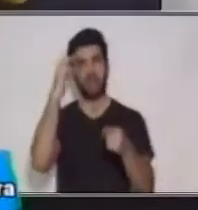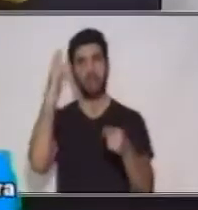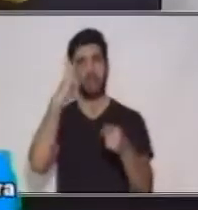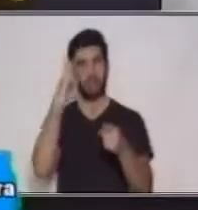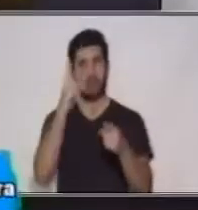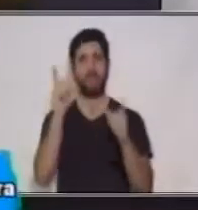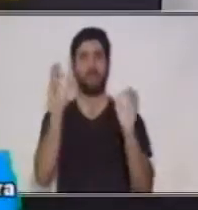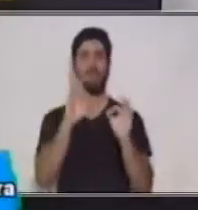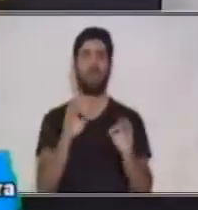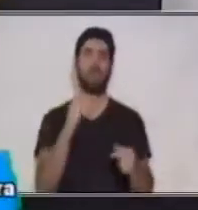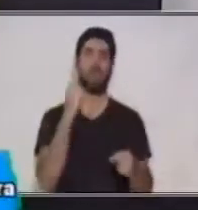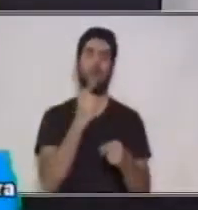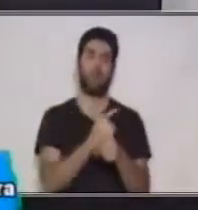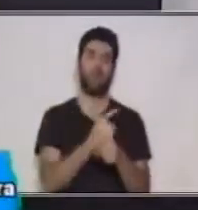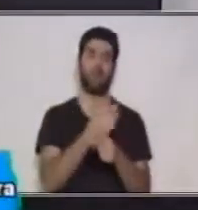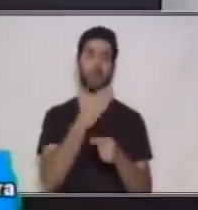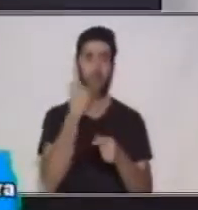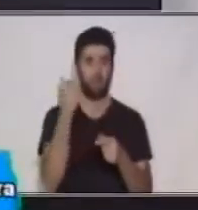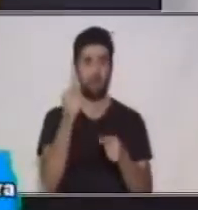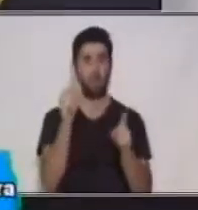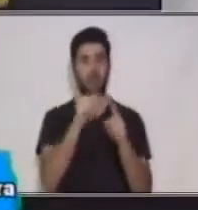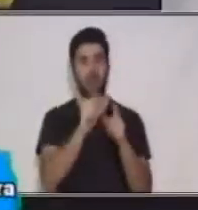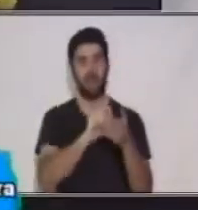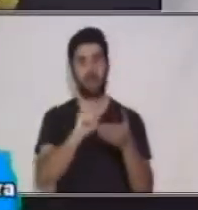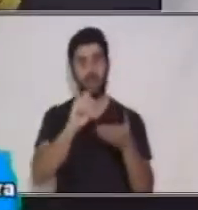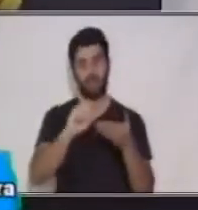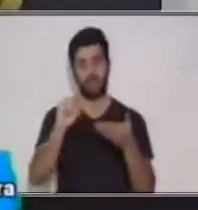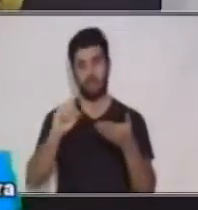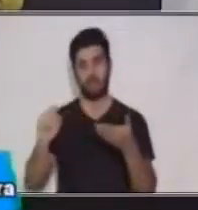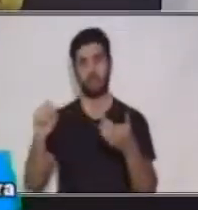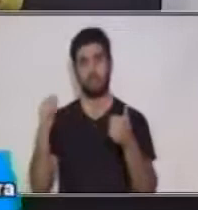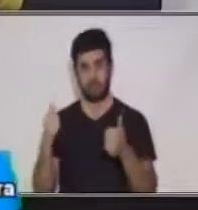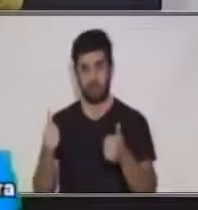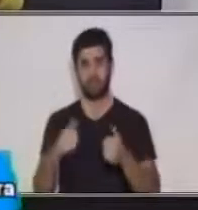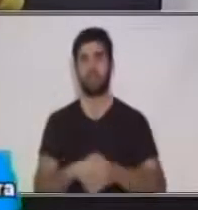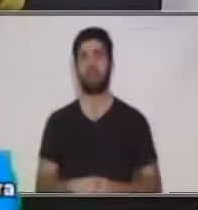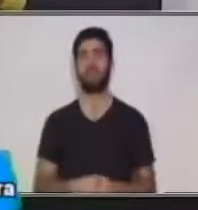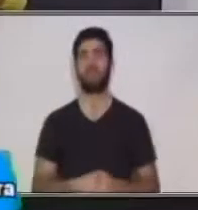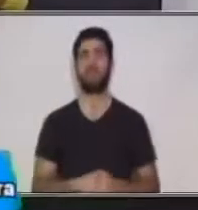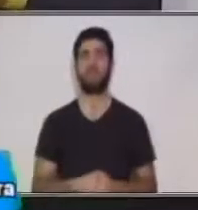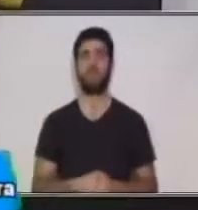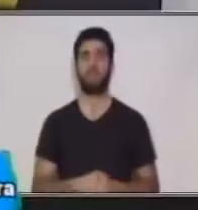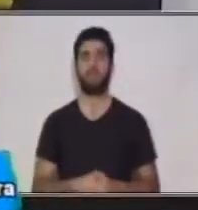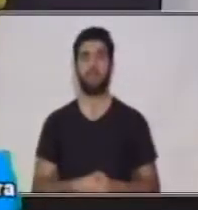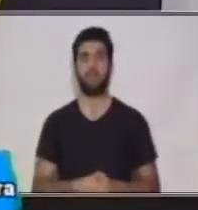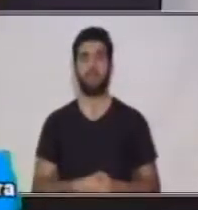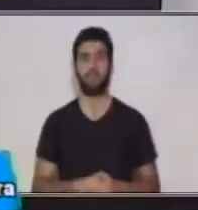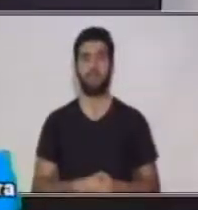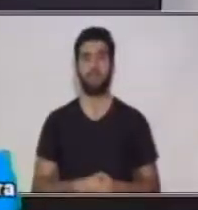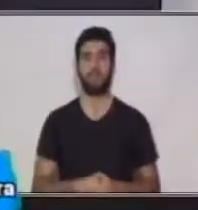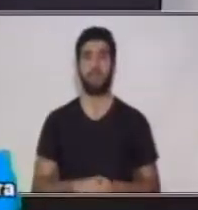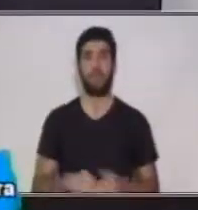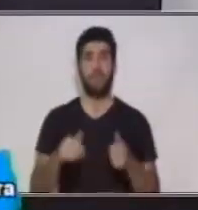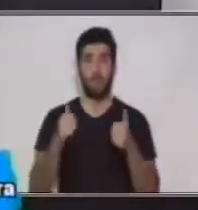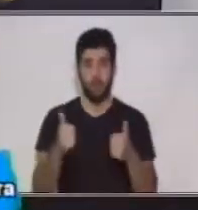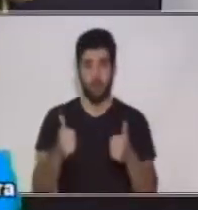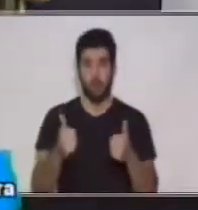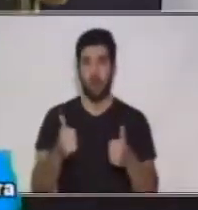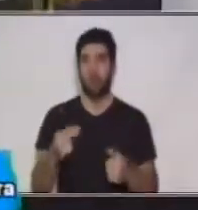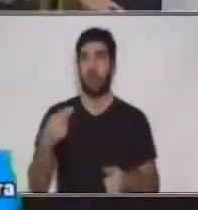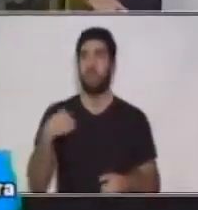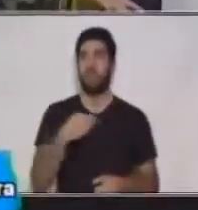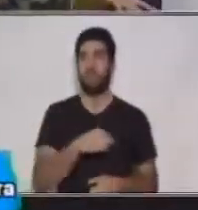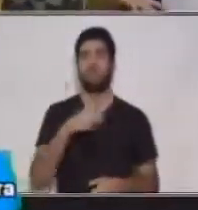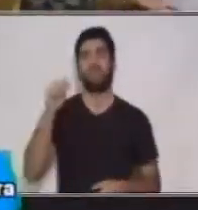puedes sacar un montón de palabras de una simple raíz de palabras. Muy bien, vamos entonces.